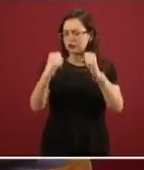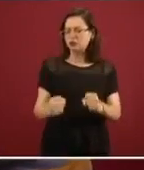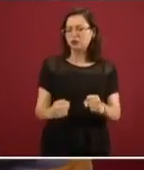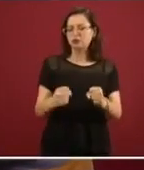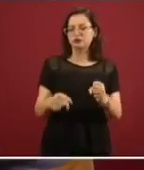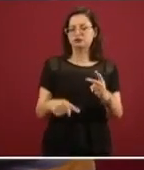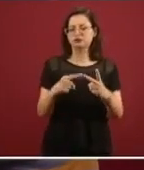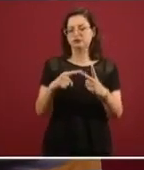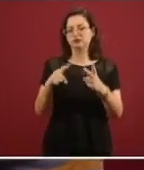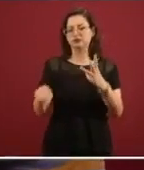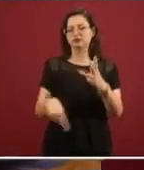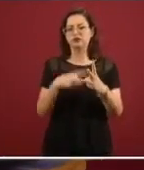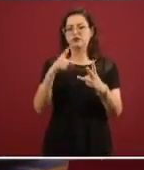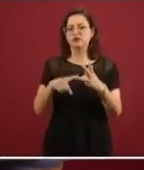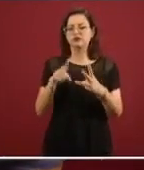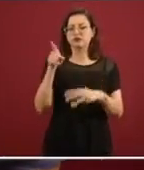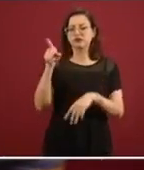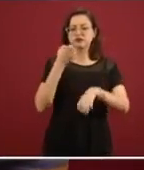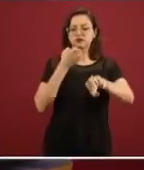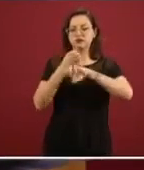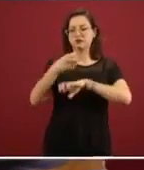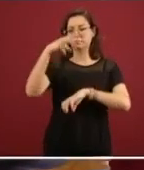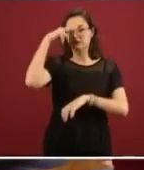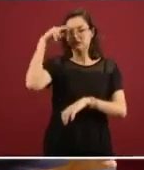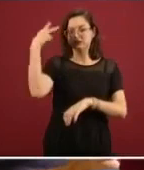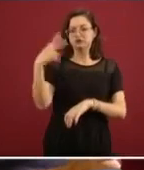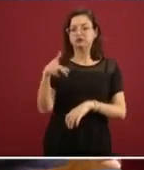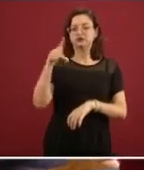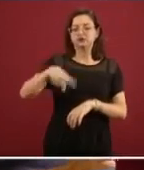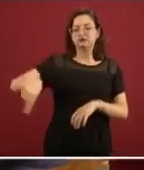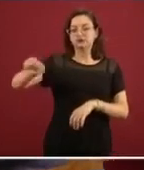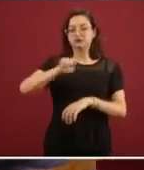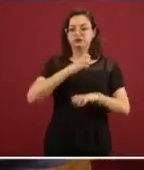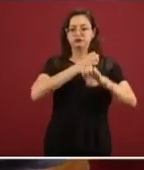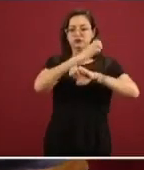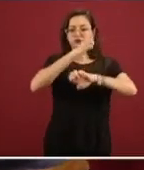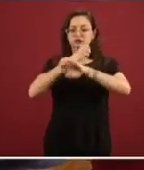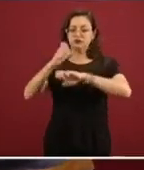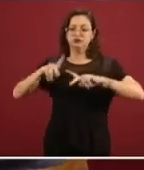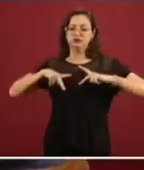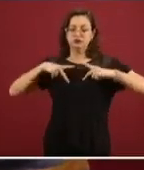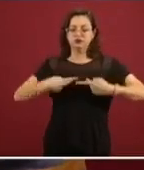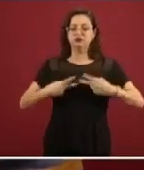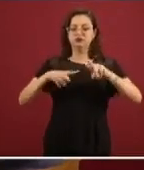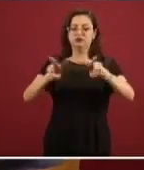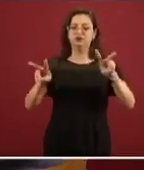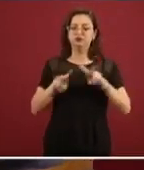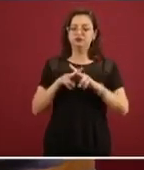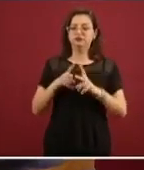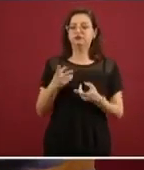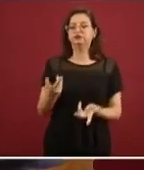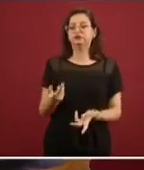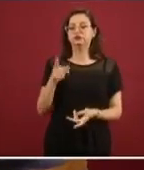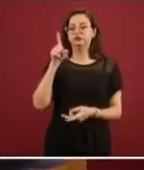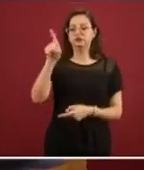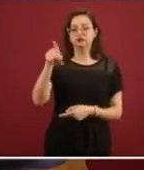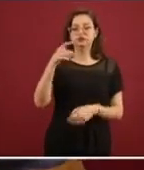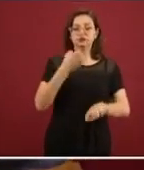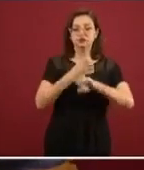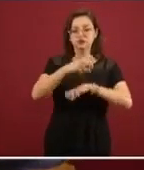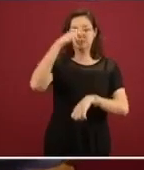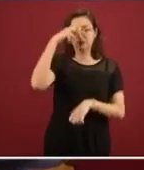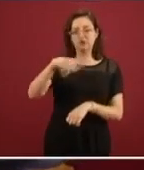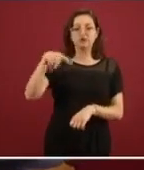que hablaba de que el Estado de México, o sea, revelaba la vulnerabilidad de los estados para COVID-19 y el Estado de México, Veracruz y